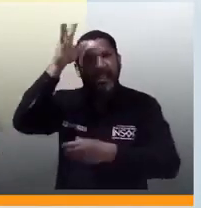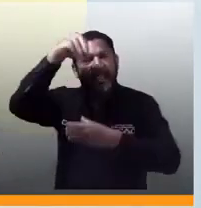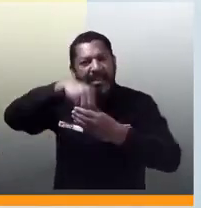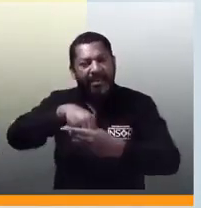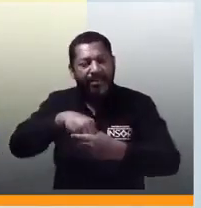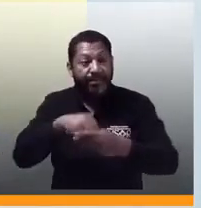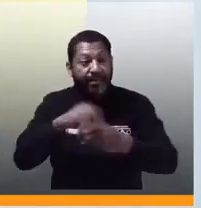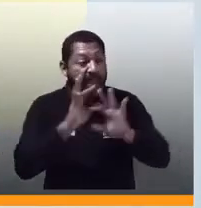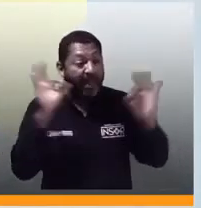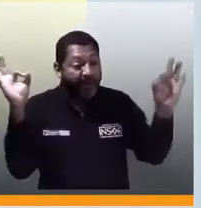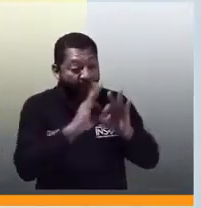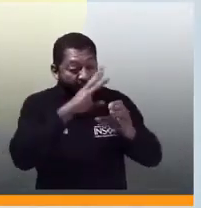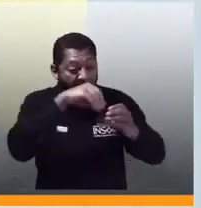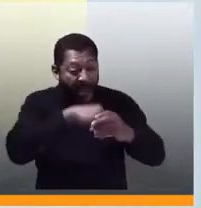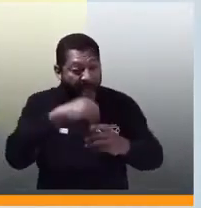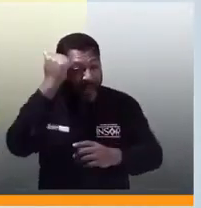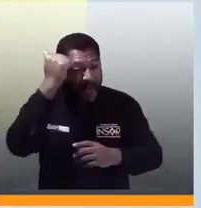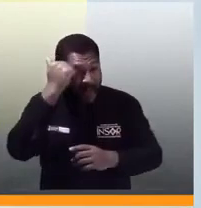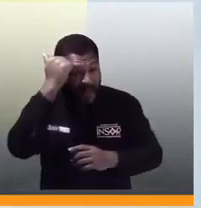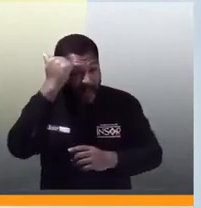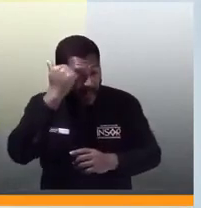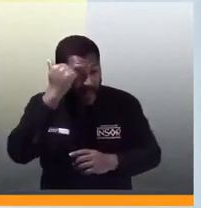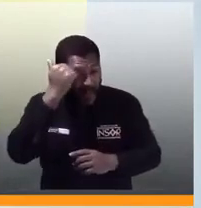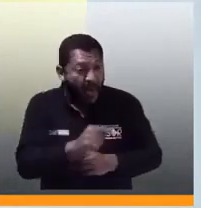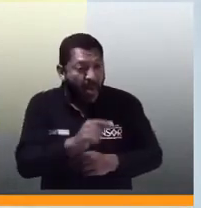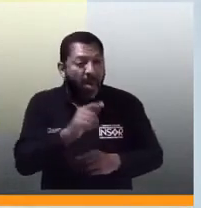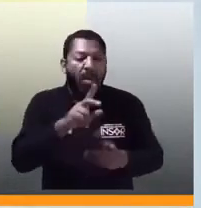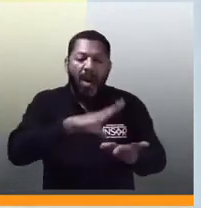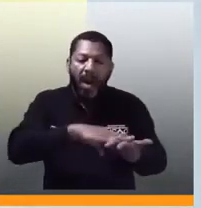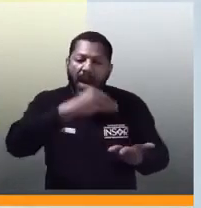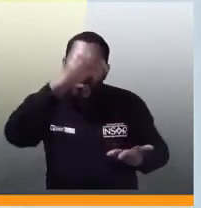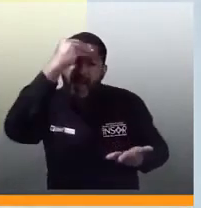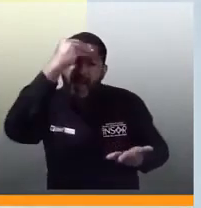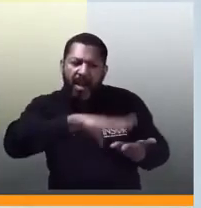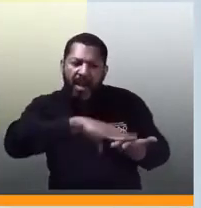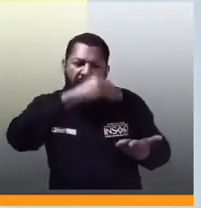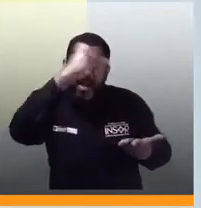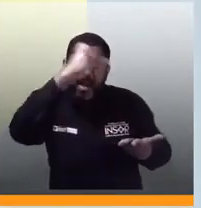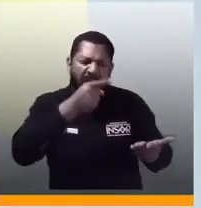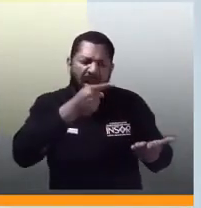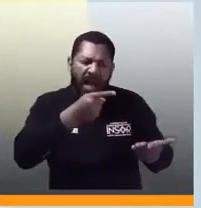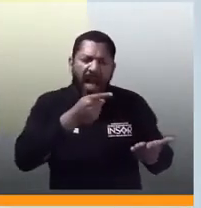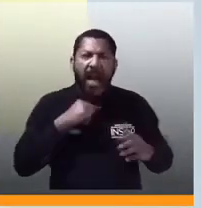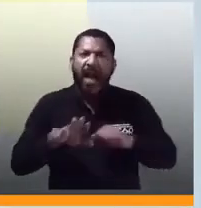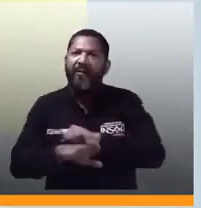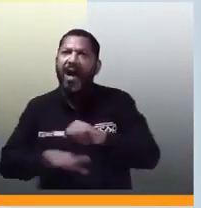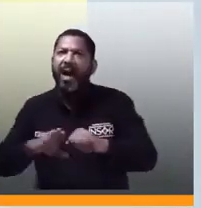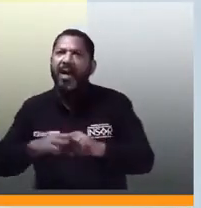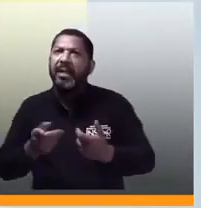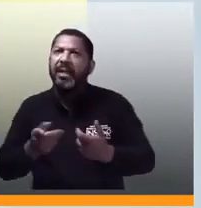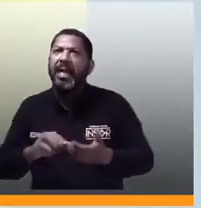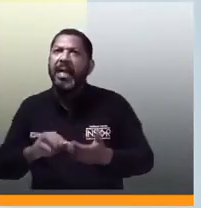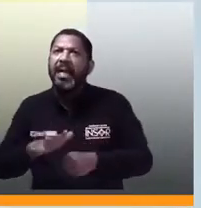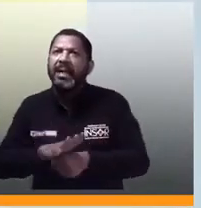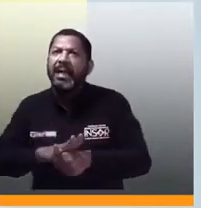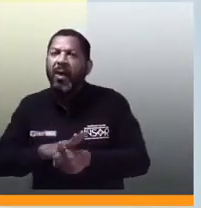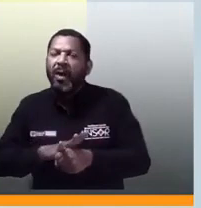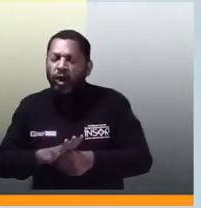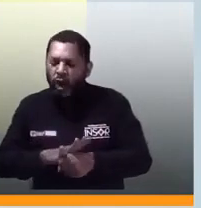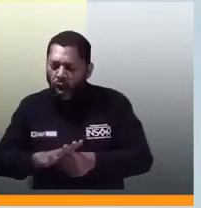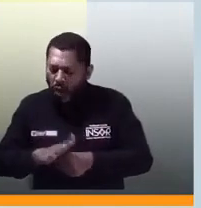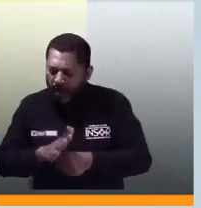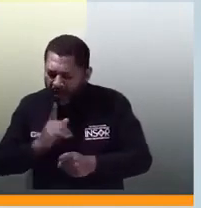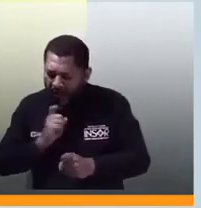un enfoque pedagógico. Trabajo con aprendizaje basado en problemas, y dentro del aprendizaje basado en problemas, una de las